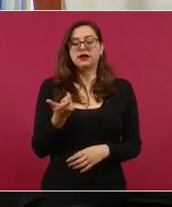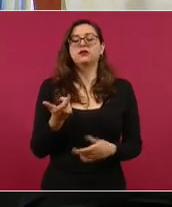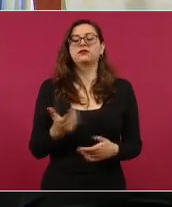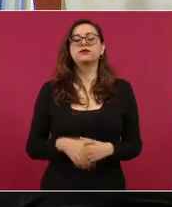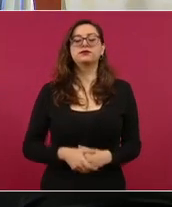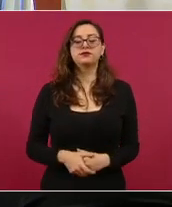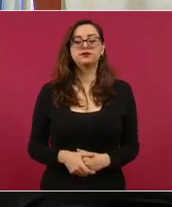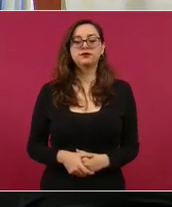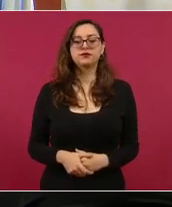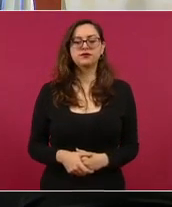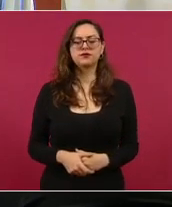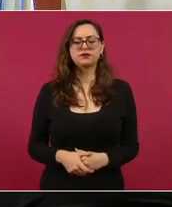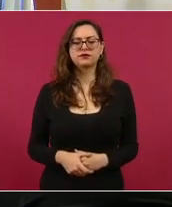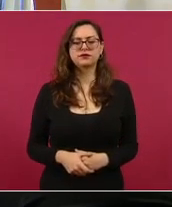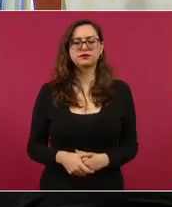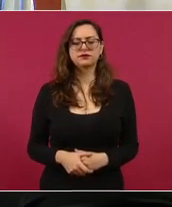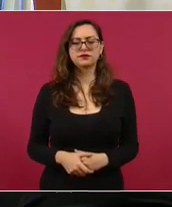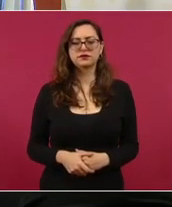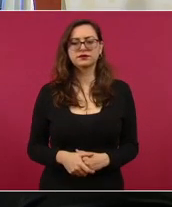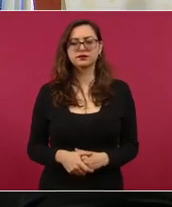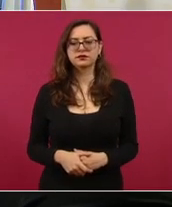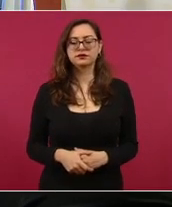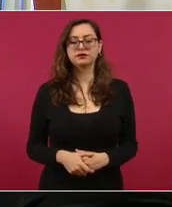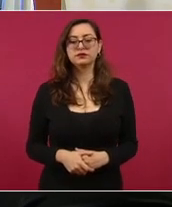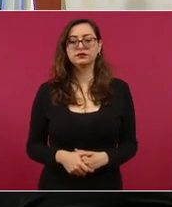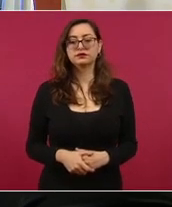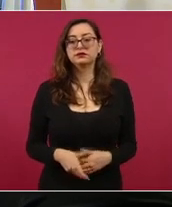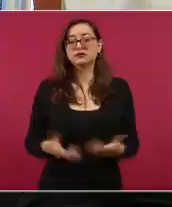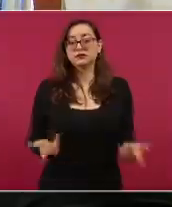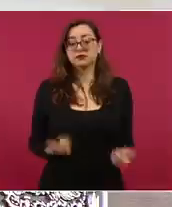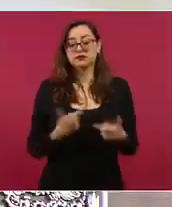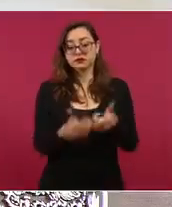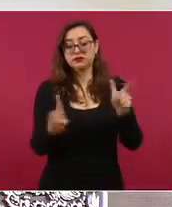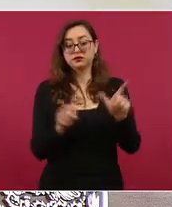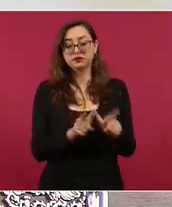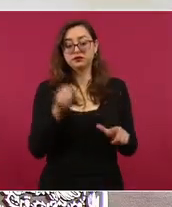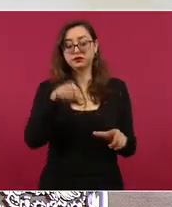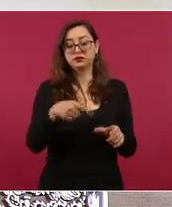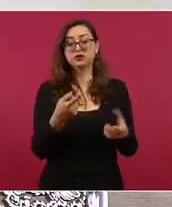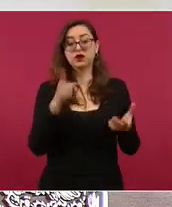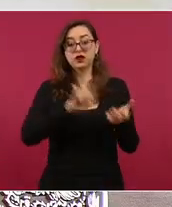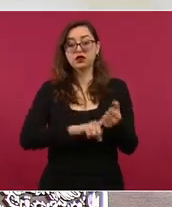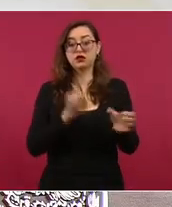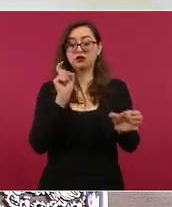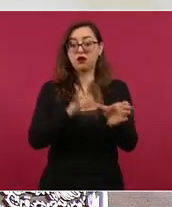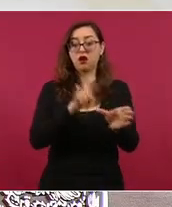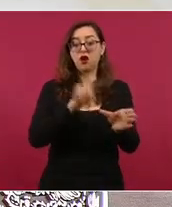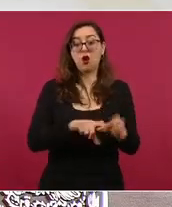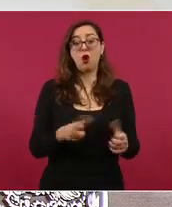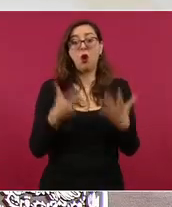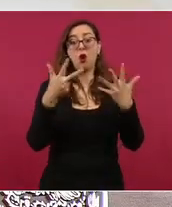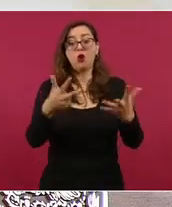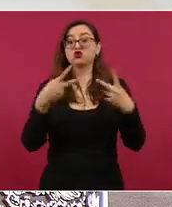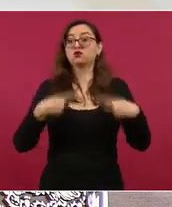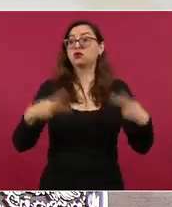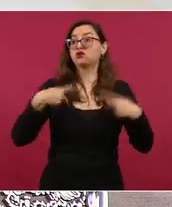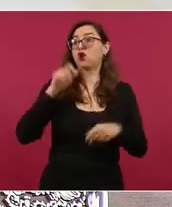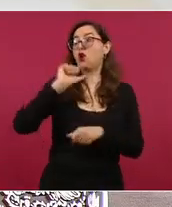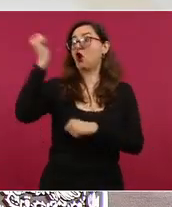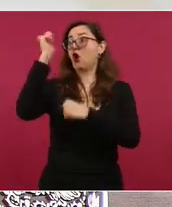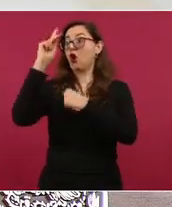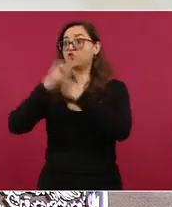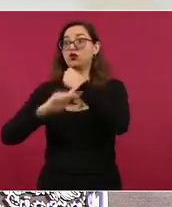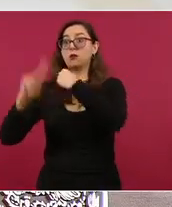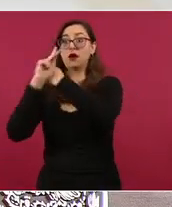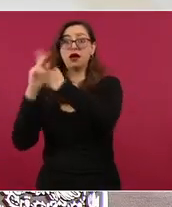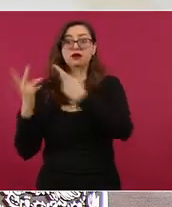ellos. También hoy en día cada club puede tener hasta 8 extranjeros jugando en la cancha, lo que limita el espacio a los